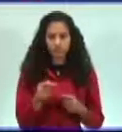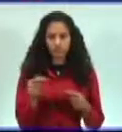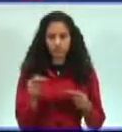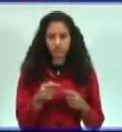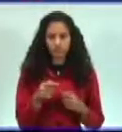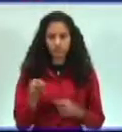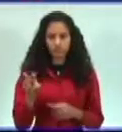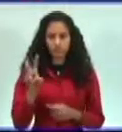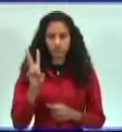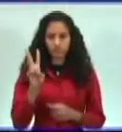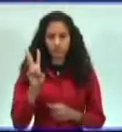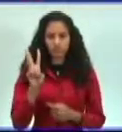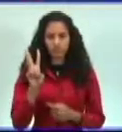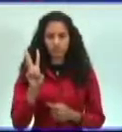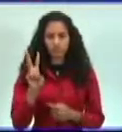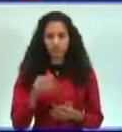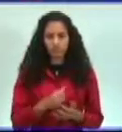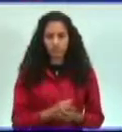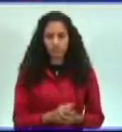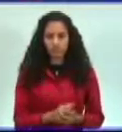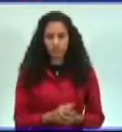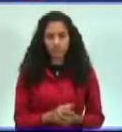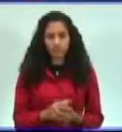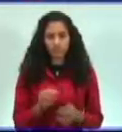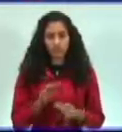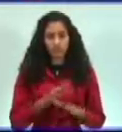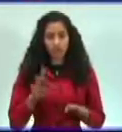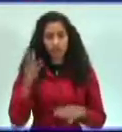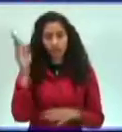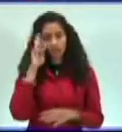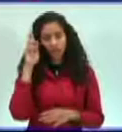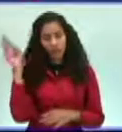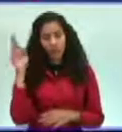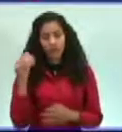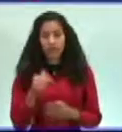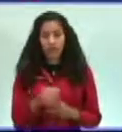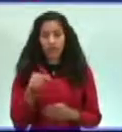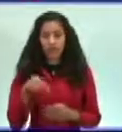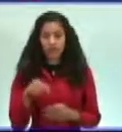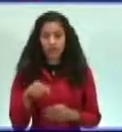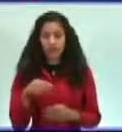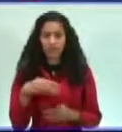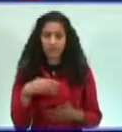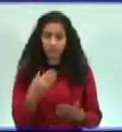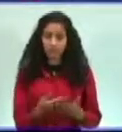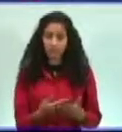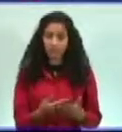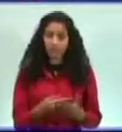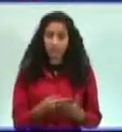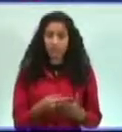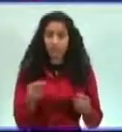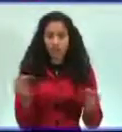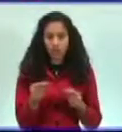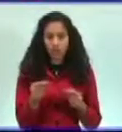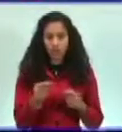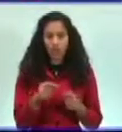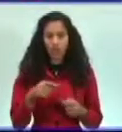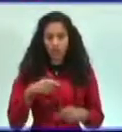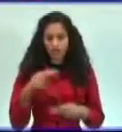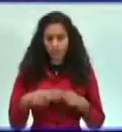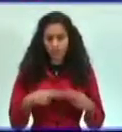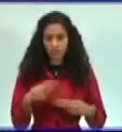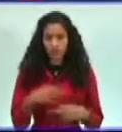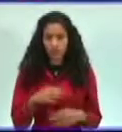es igual a 3. Ya recordaron que aquí les doy la igualdad. Debemos formar